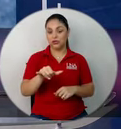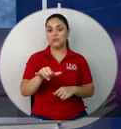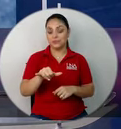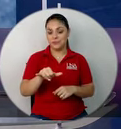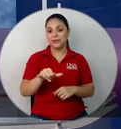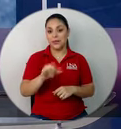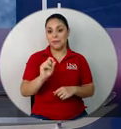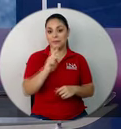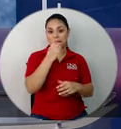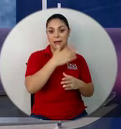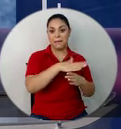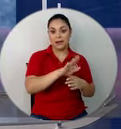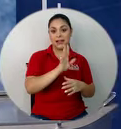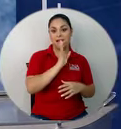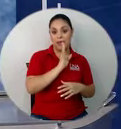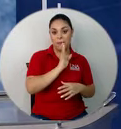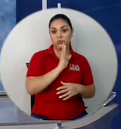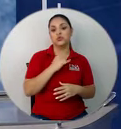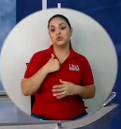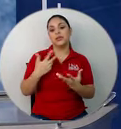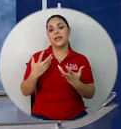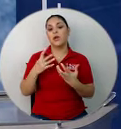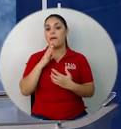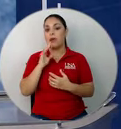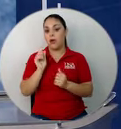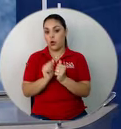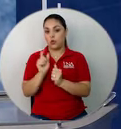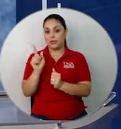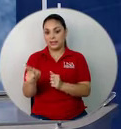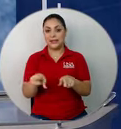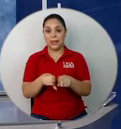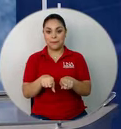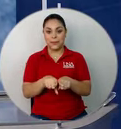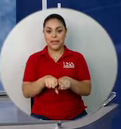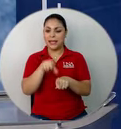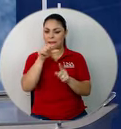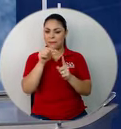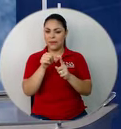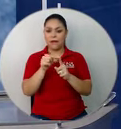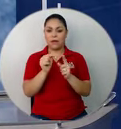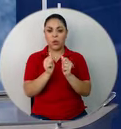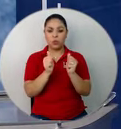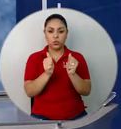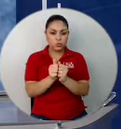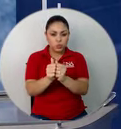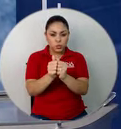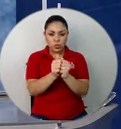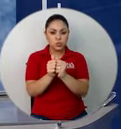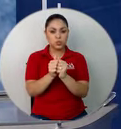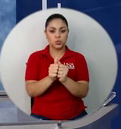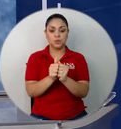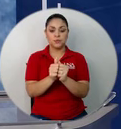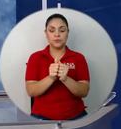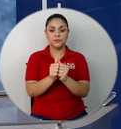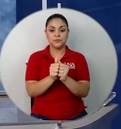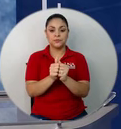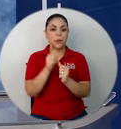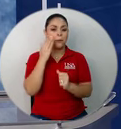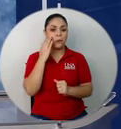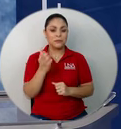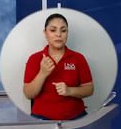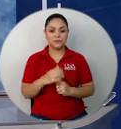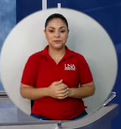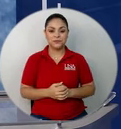primer bloque, pero también quisiera conversarlo con su persona, ese juntos. ¿Por qué?